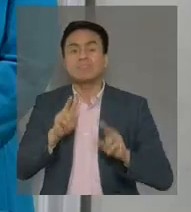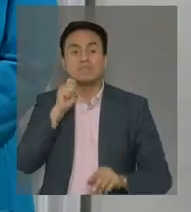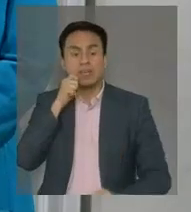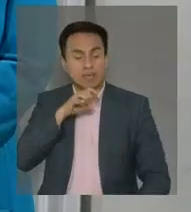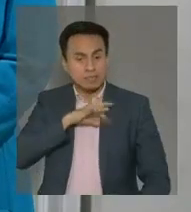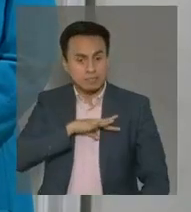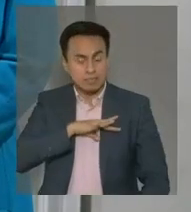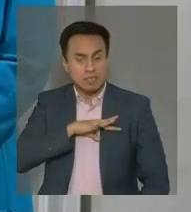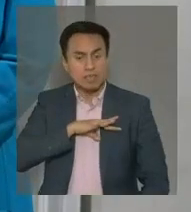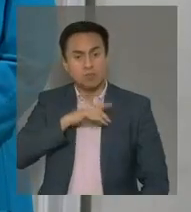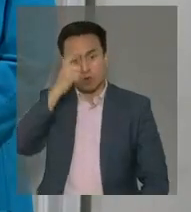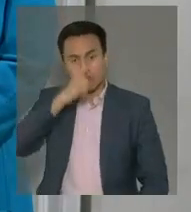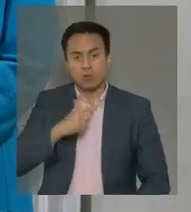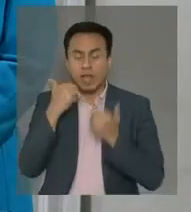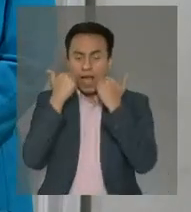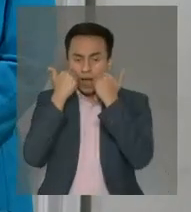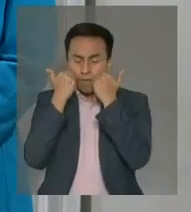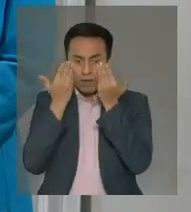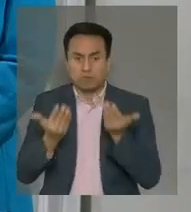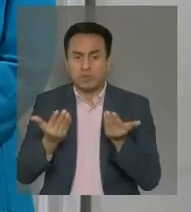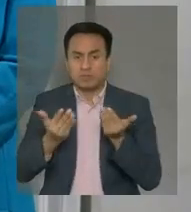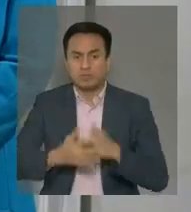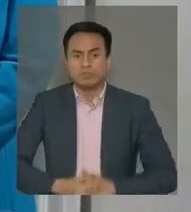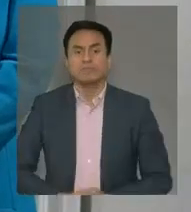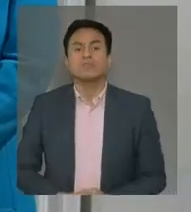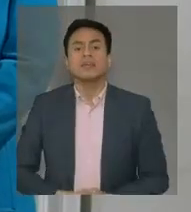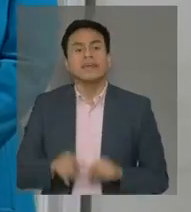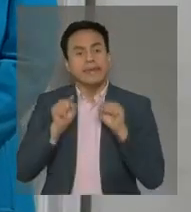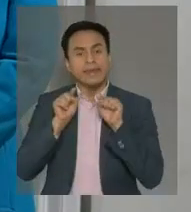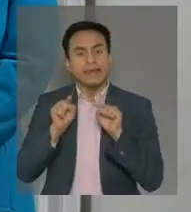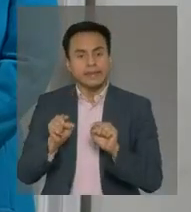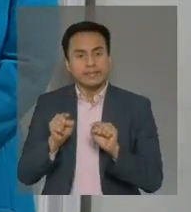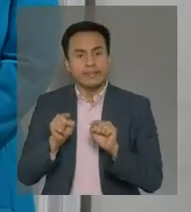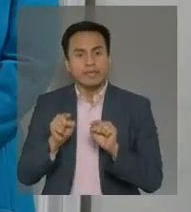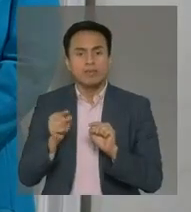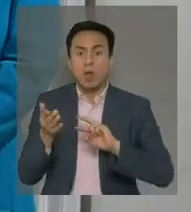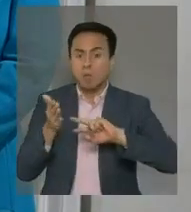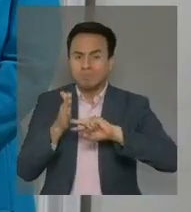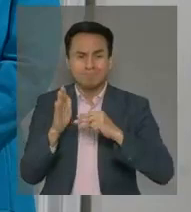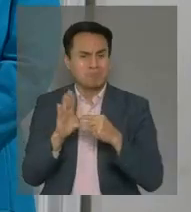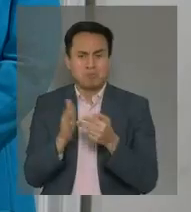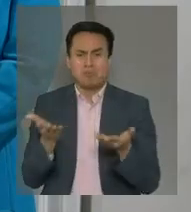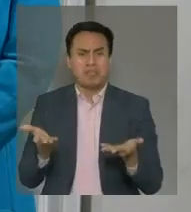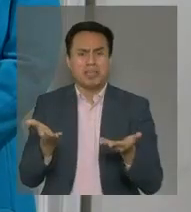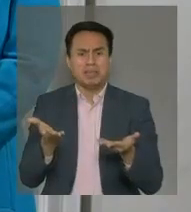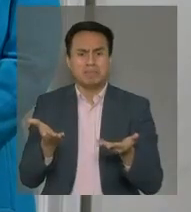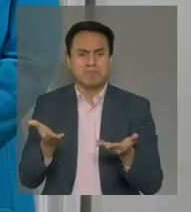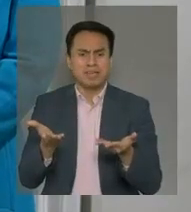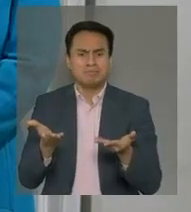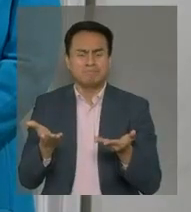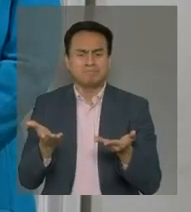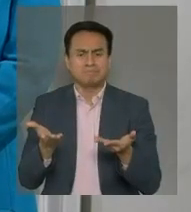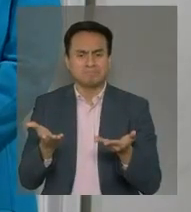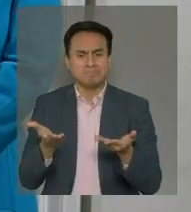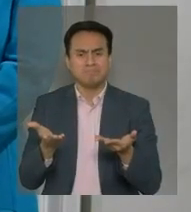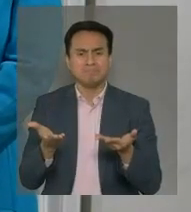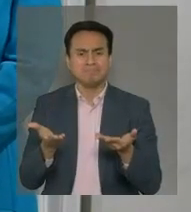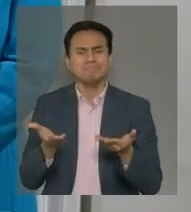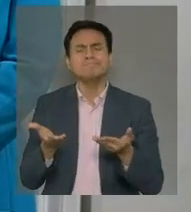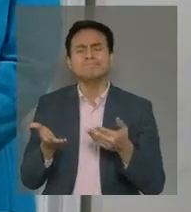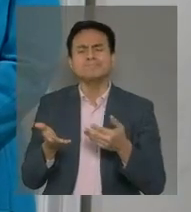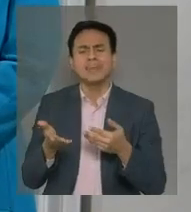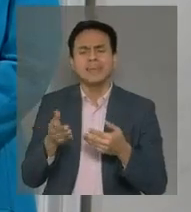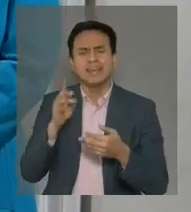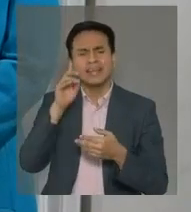que como chileno me avergüenza este es un problema qué viene